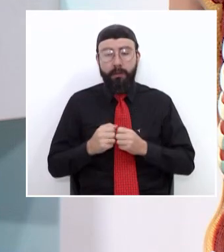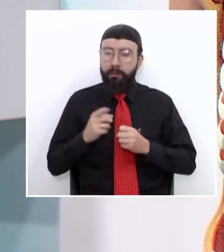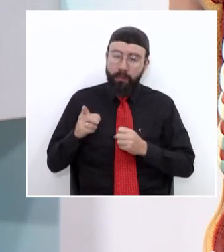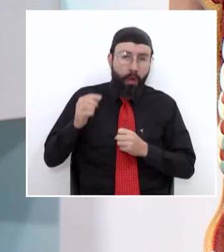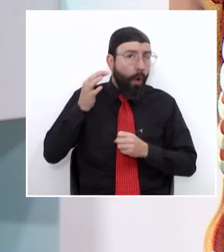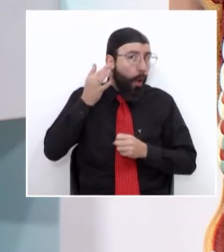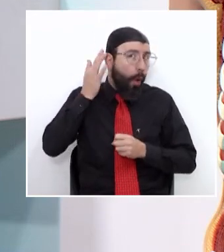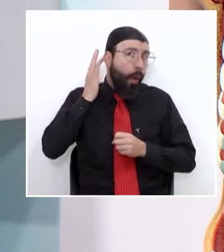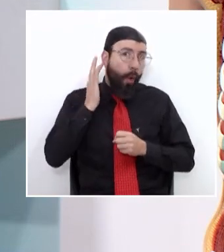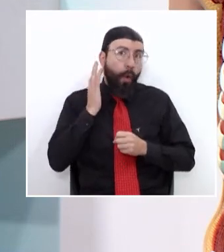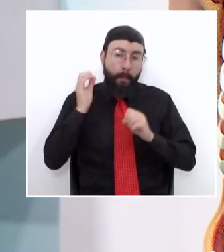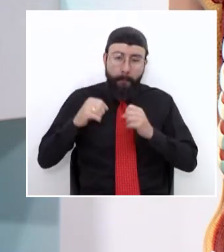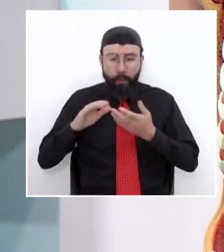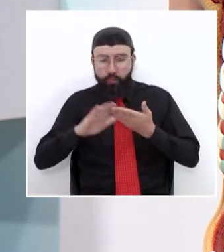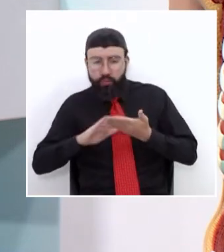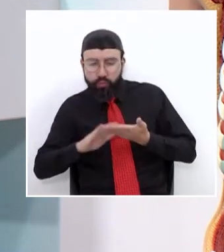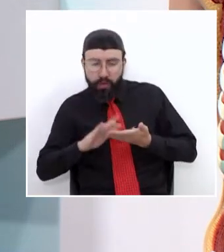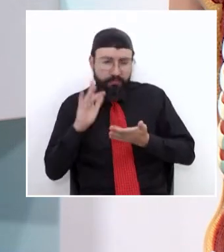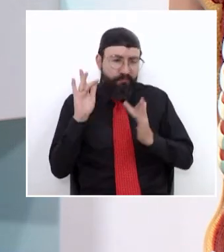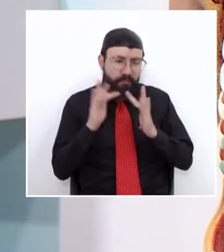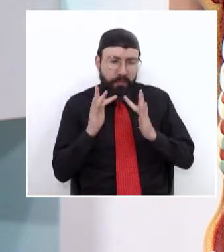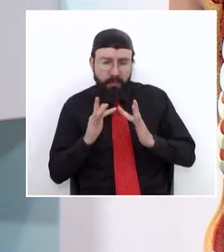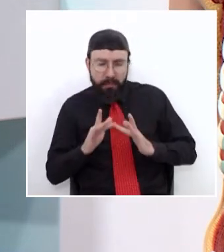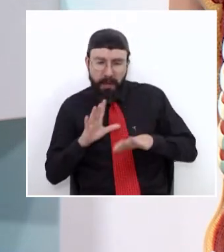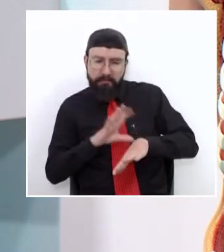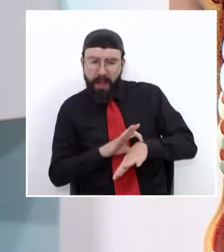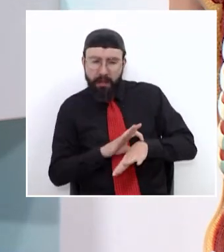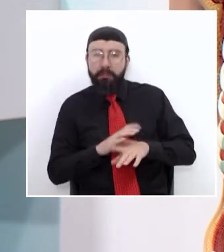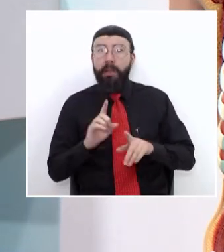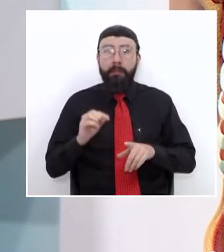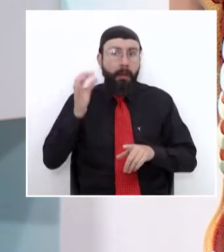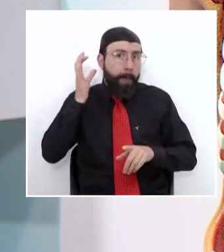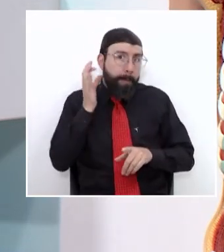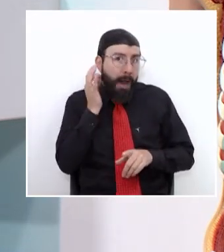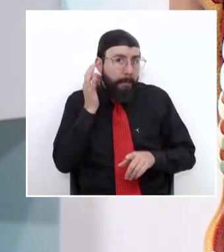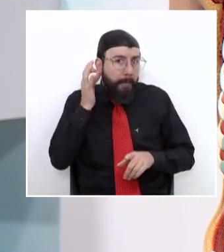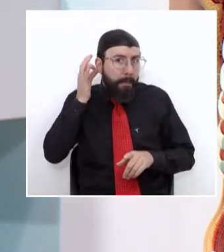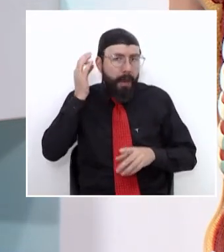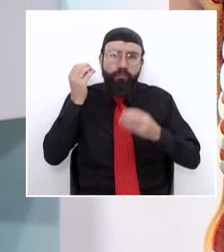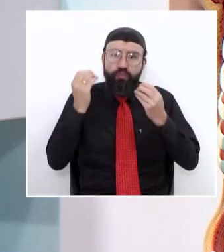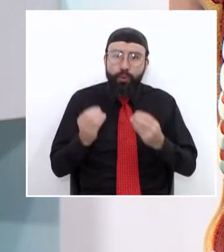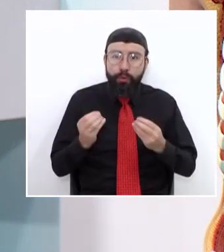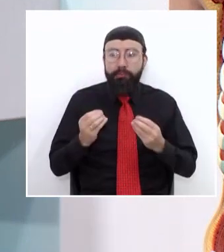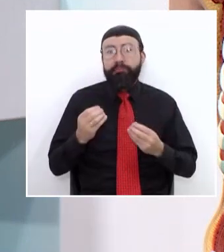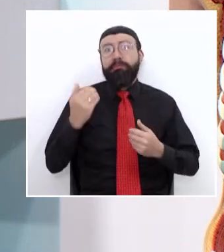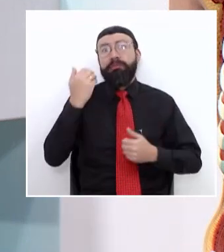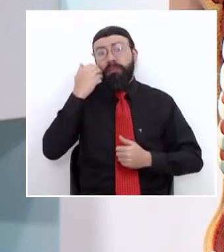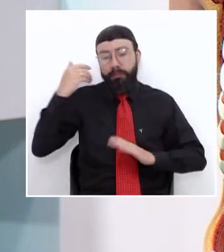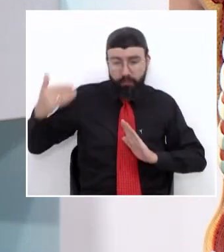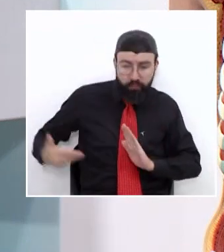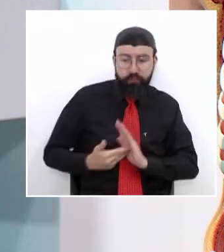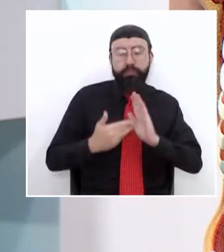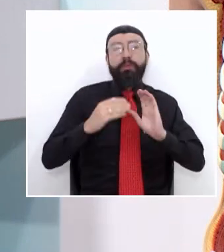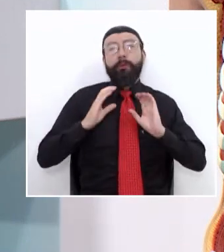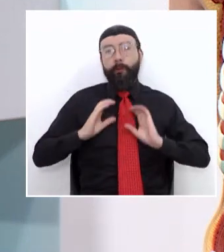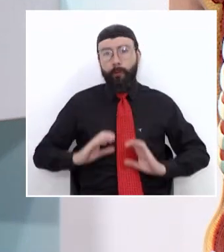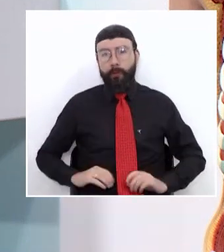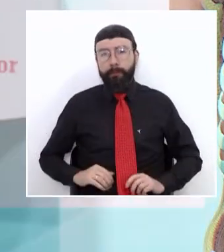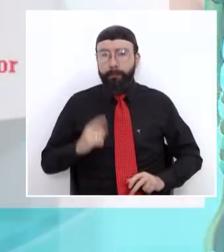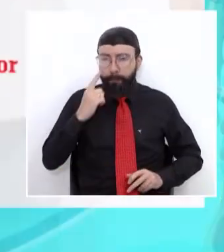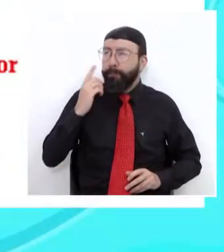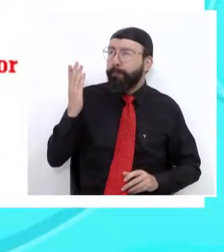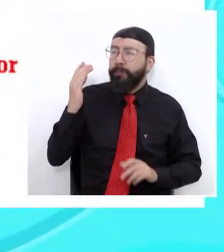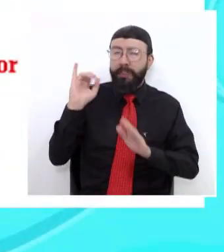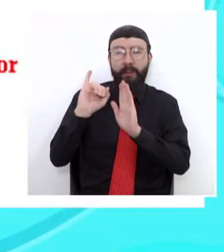mismas perforaciones puedo hacer estragos en mi salud. Vamos a ver estas imágenes para que ustedes entren en